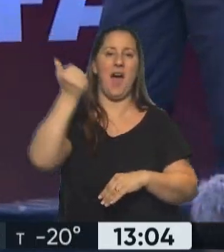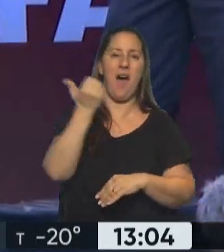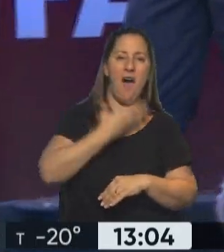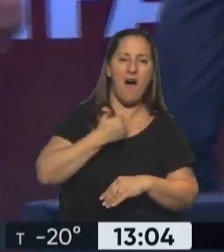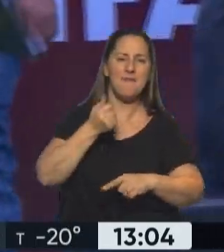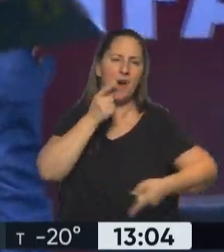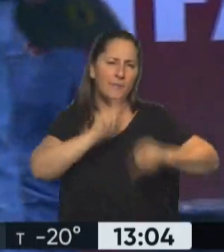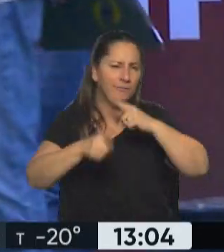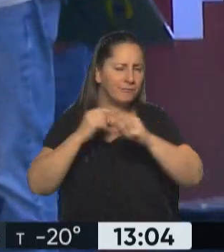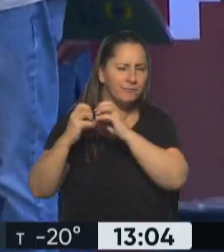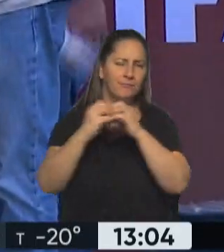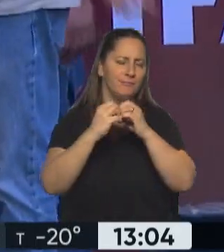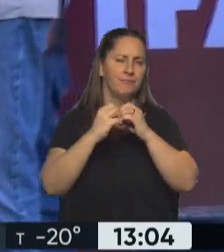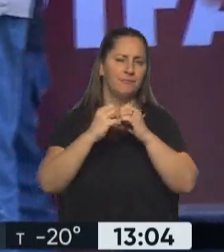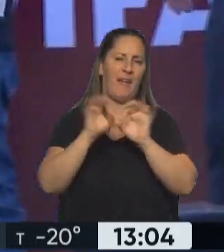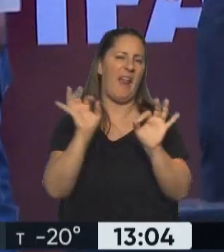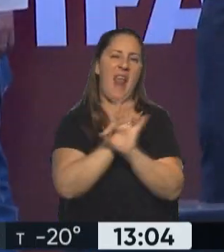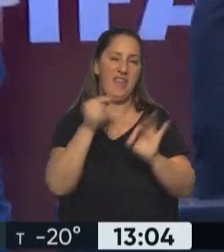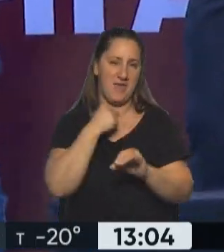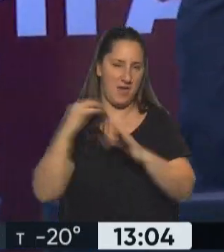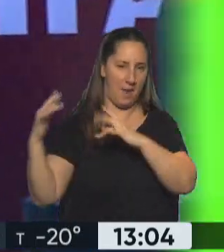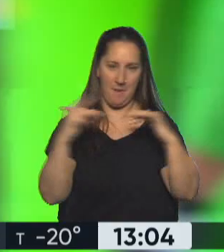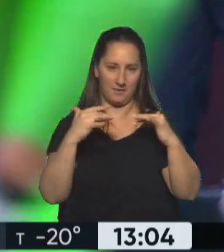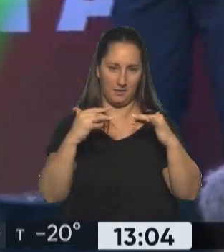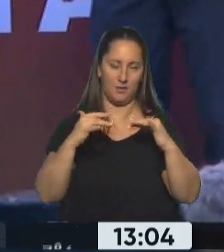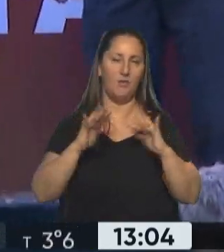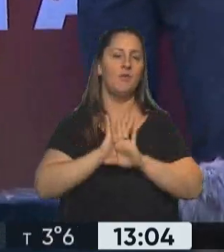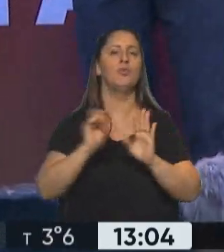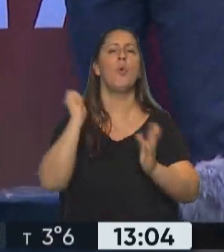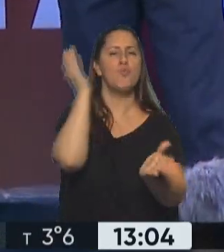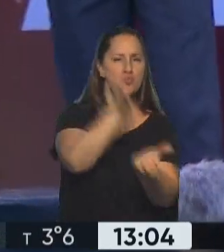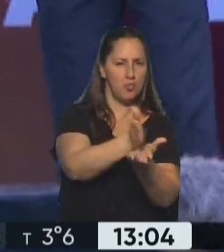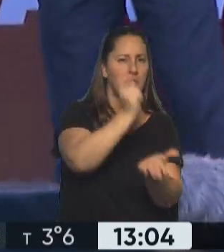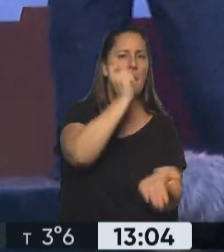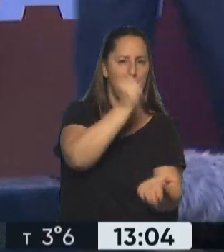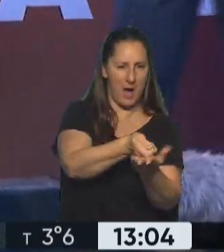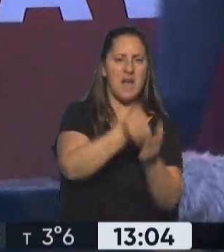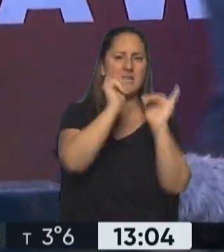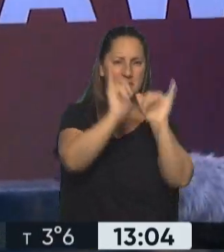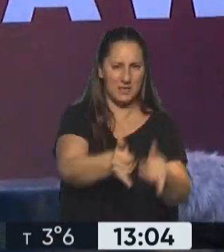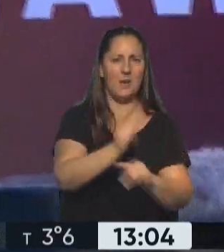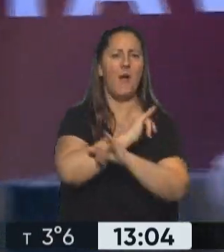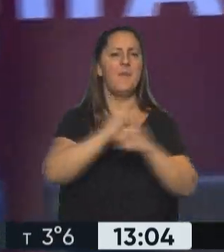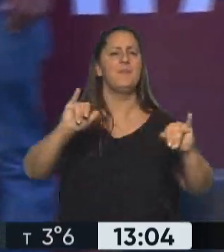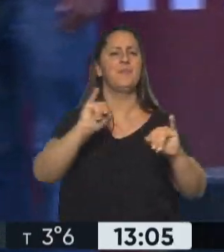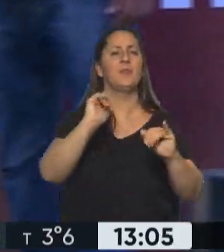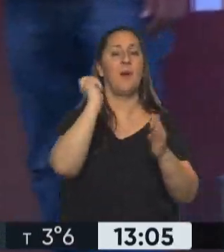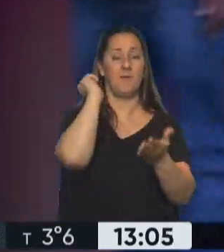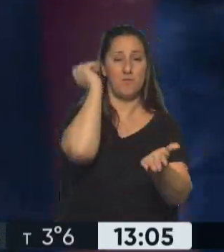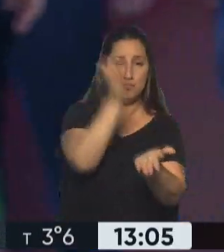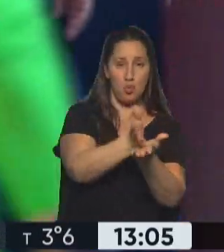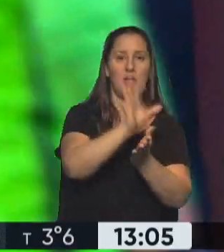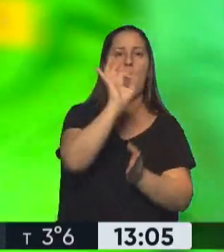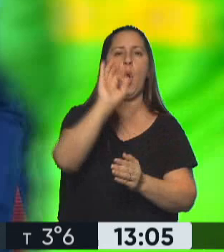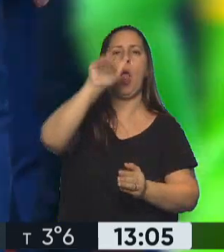todos se pusieron de acuerdo. Y sí, nadie quiere jugar este partido. Van a pagar las multas, la AFA comunicó que va a donar una parte a la OMS